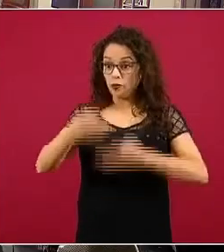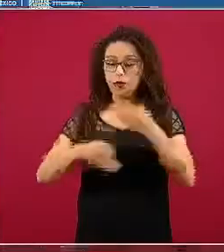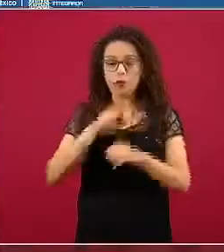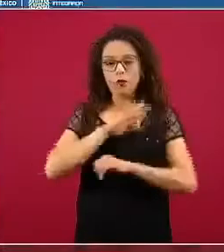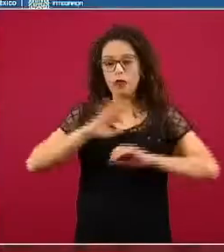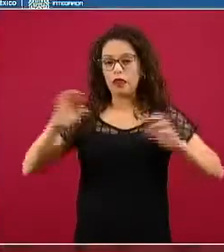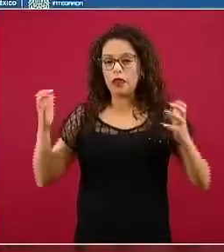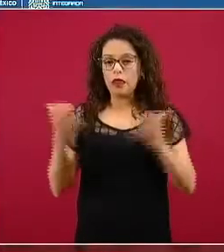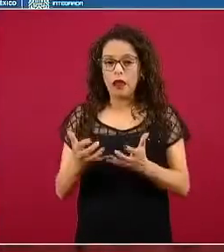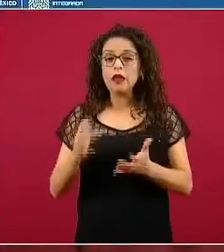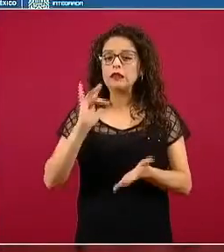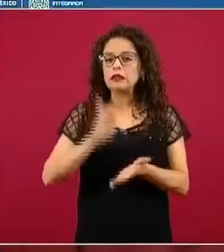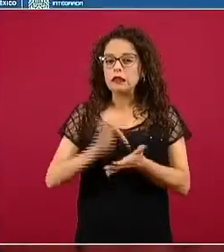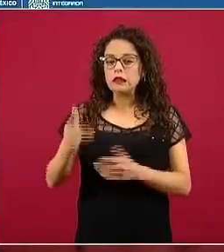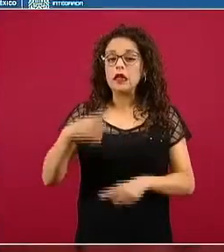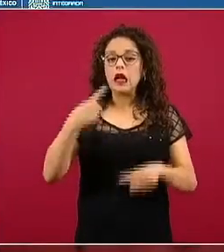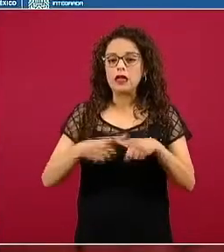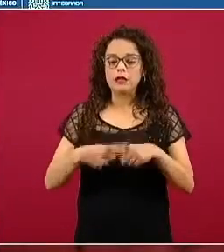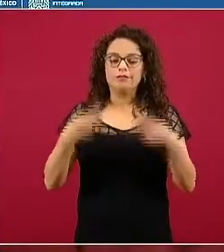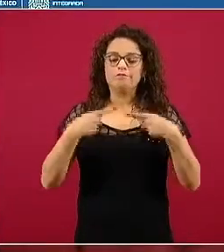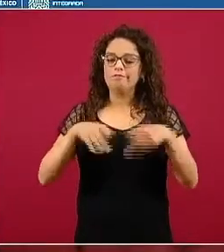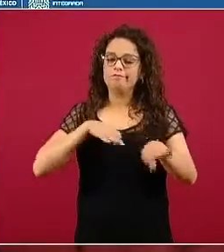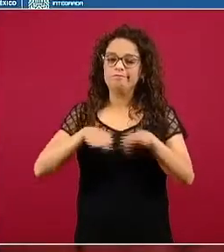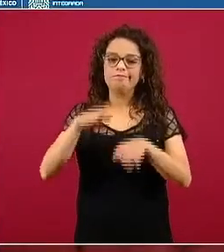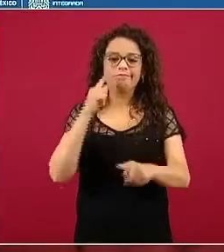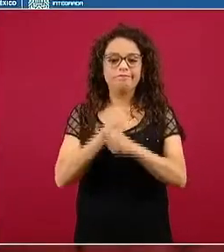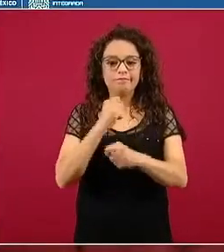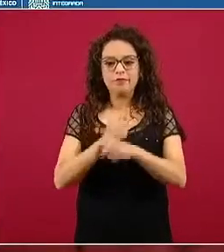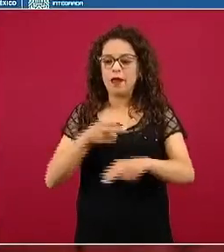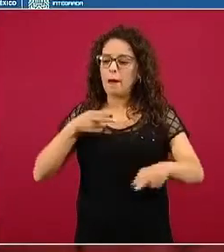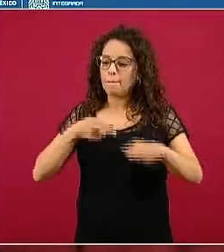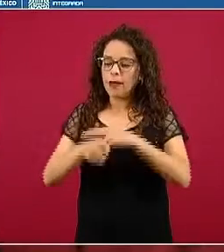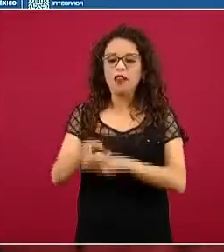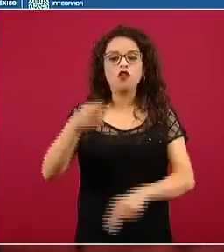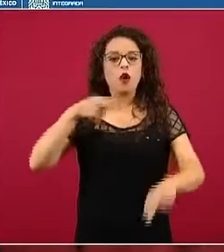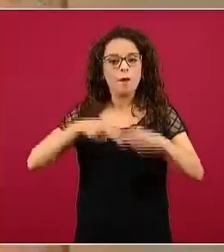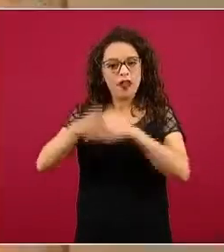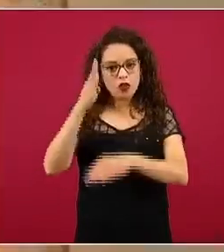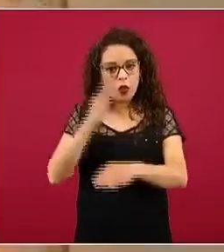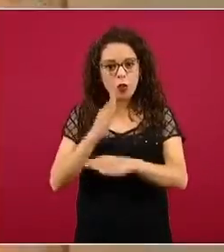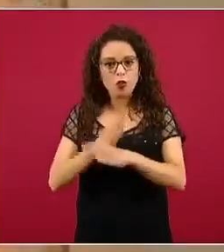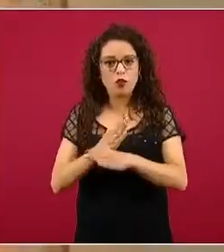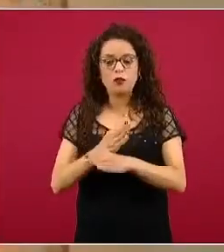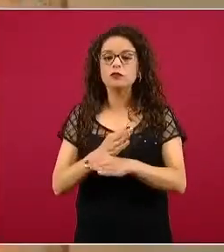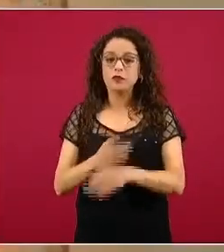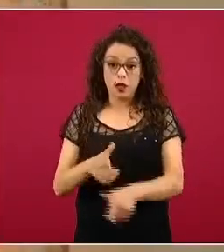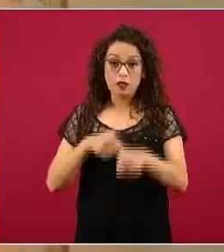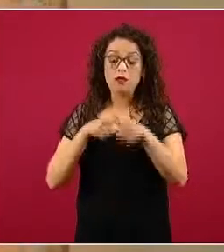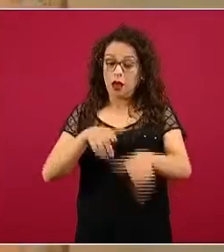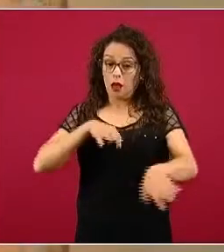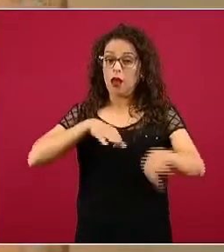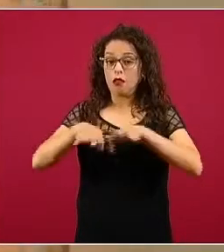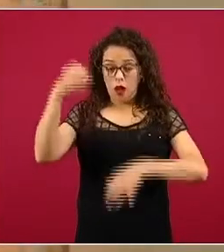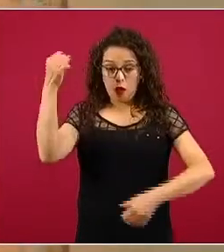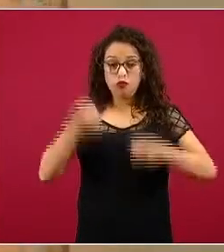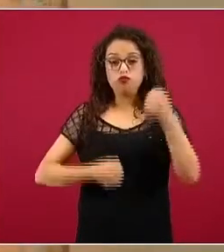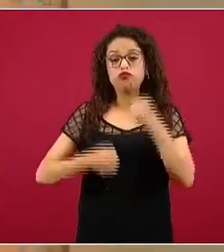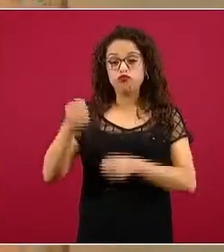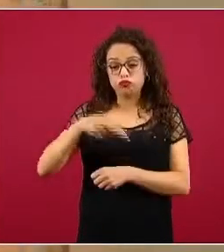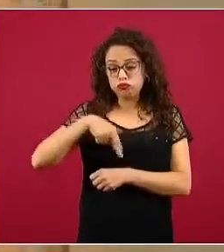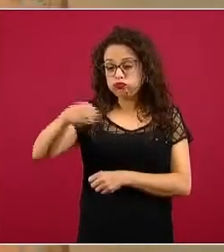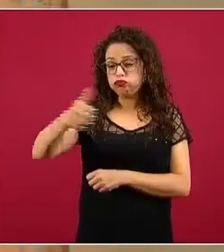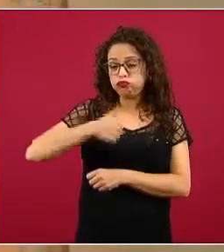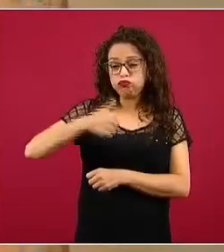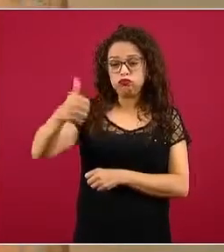verdad, gracias a los trabajadores del transporte, los trabajadores del metro, del metrobús, que no han parado de dar servicio en todo casi un año